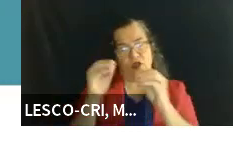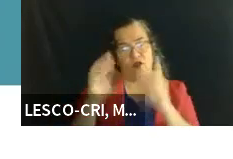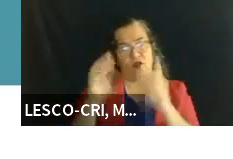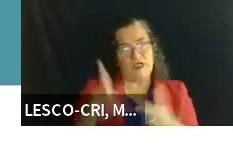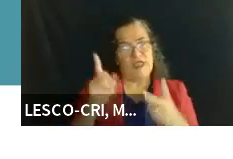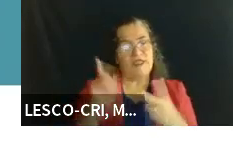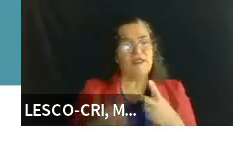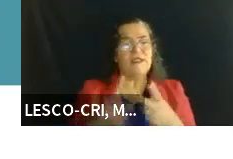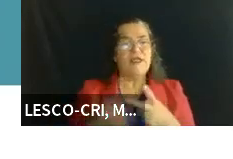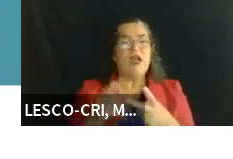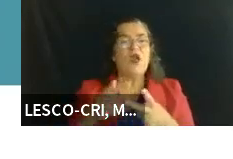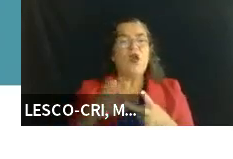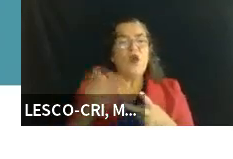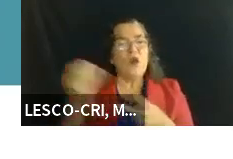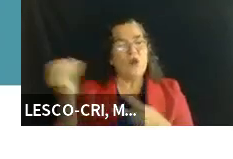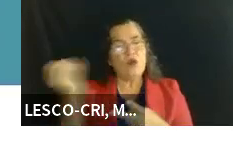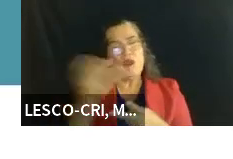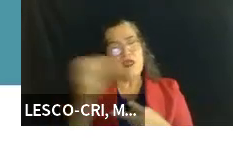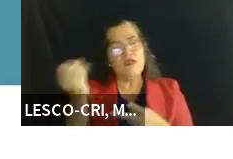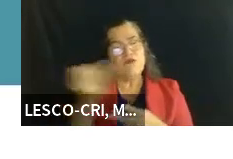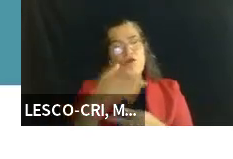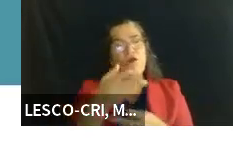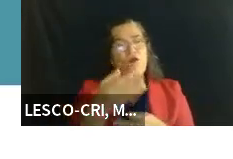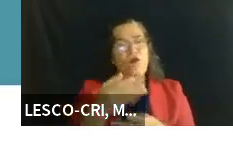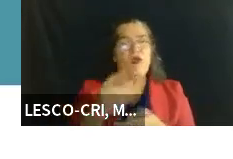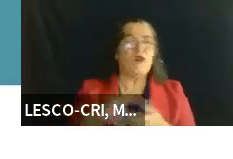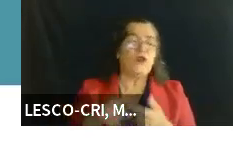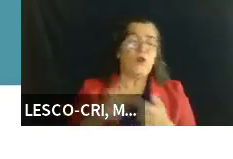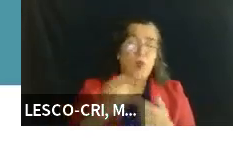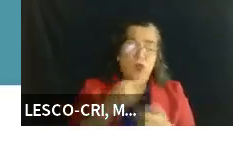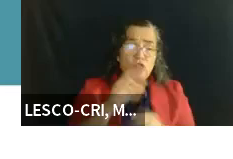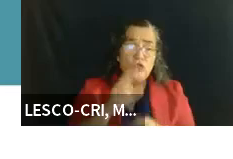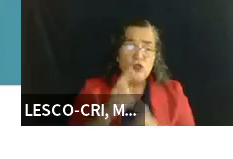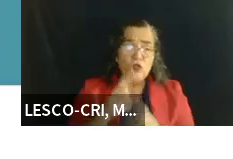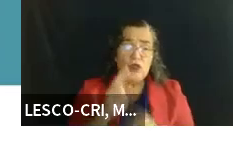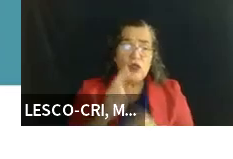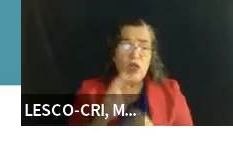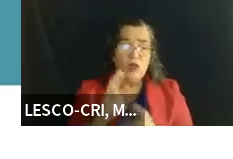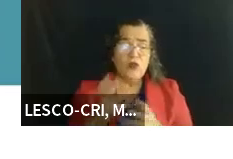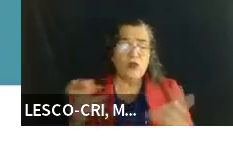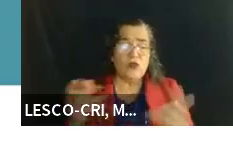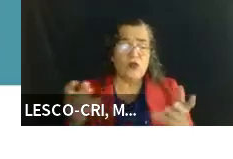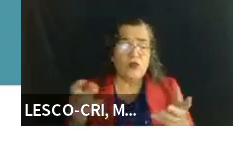como transmisión de conocimiento. Entonces muchos resultados aparecen como